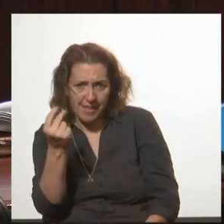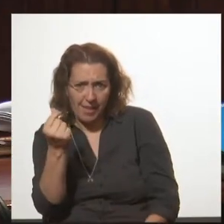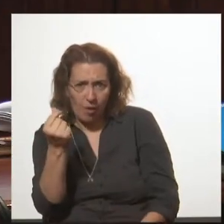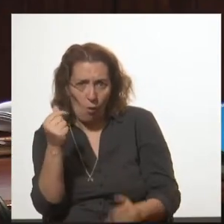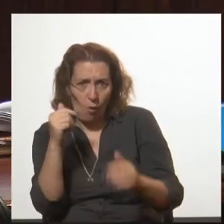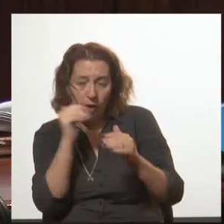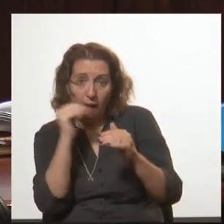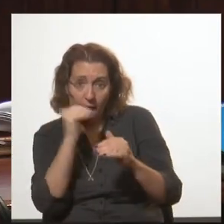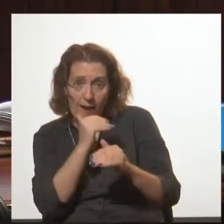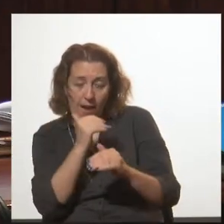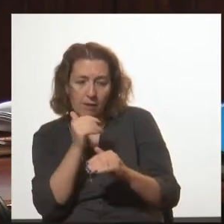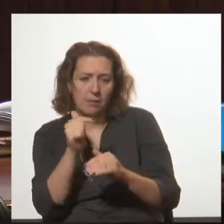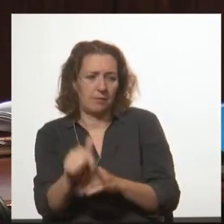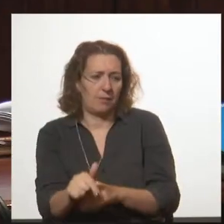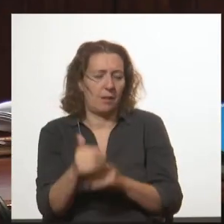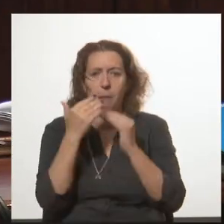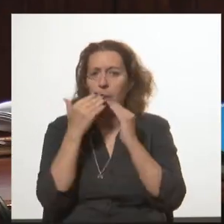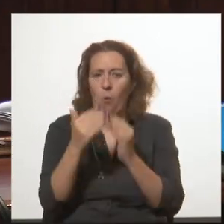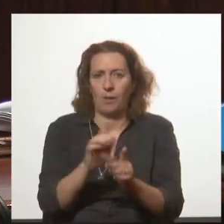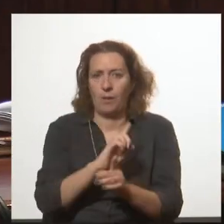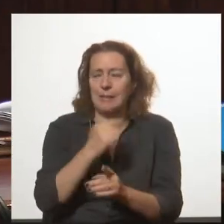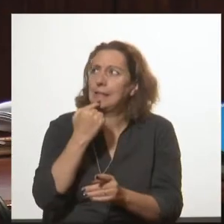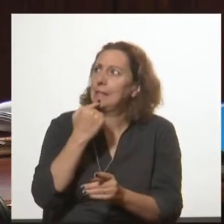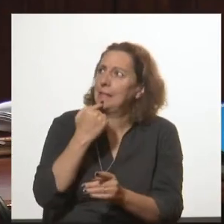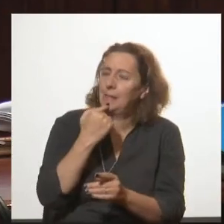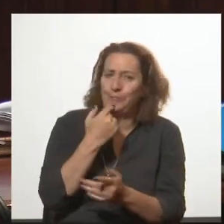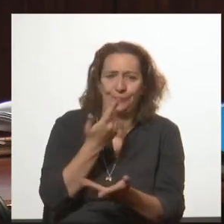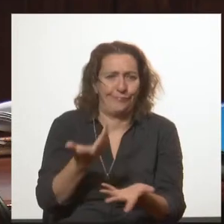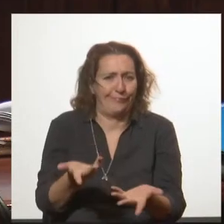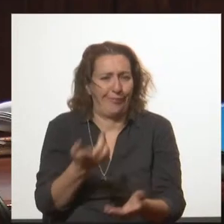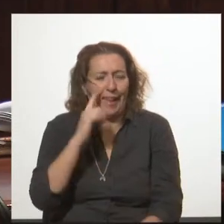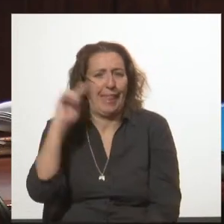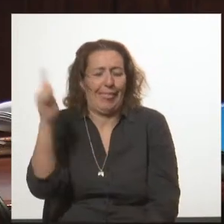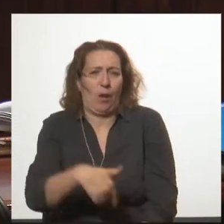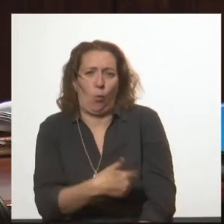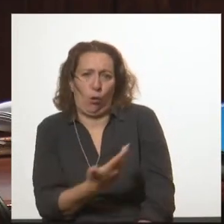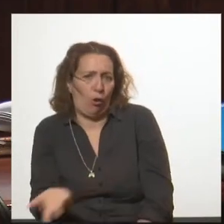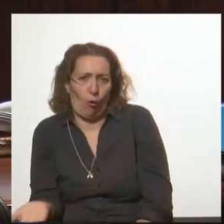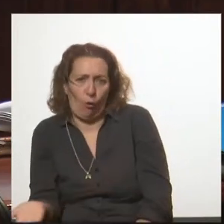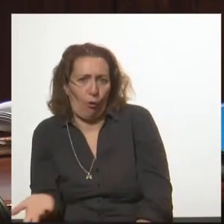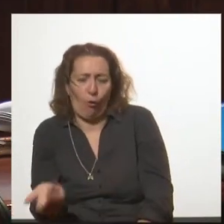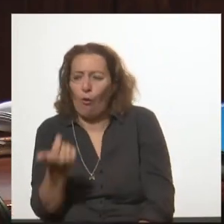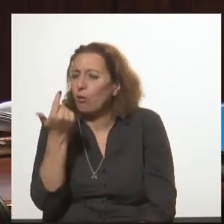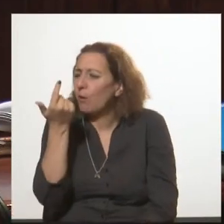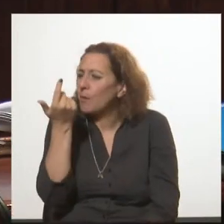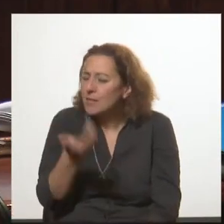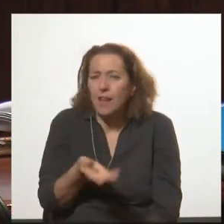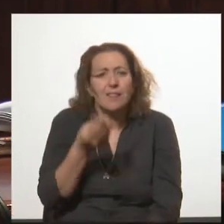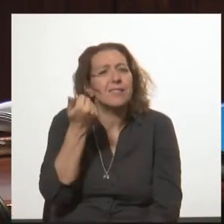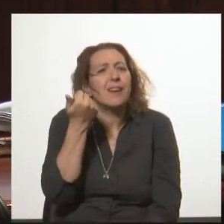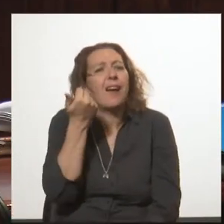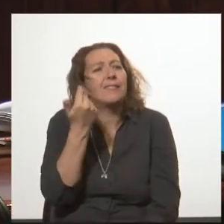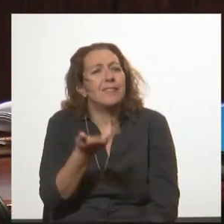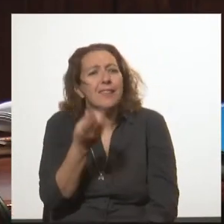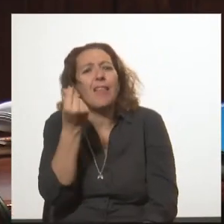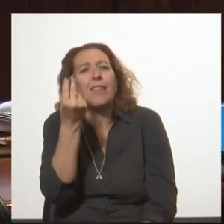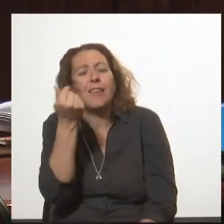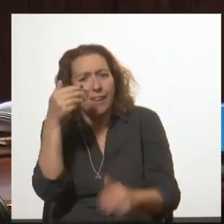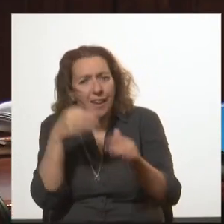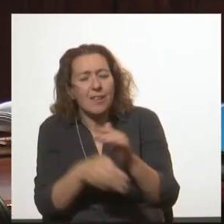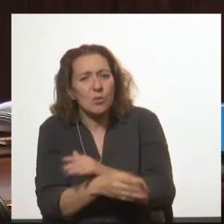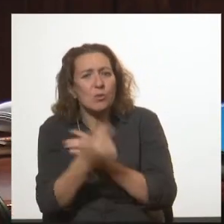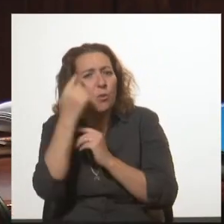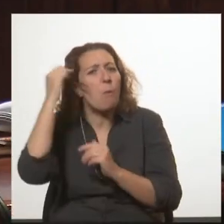pregunta no solo es irónica es ridícula como ridículo es contabilizar ese monto de ingresos en un plan de ganancias